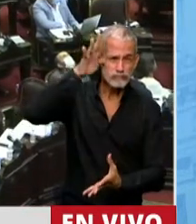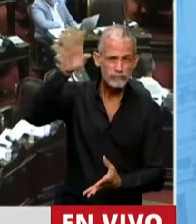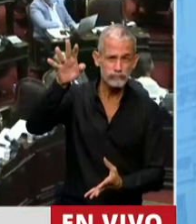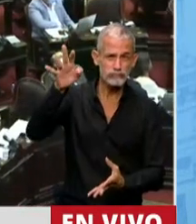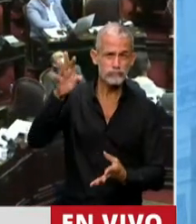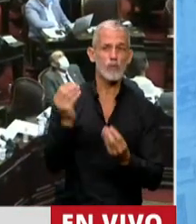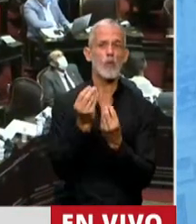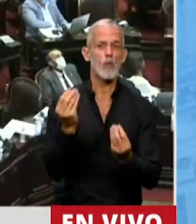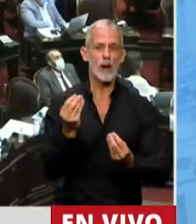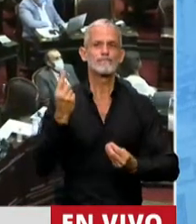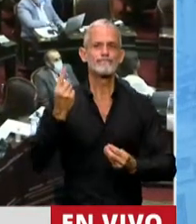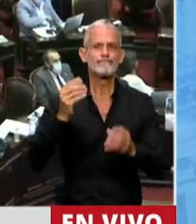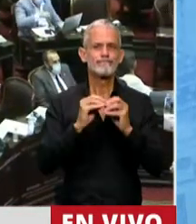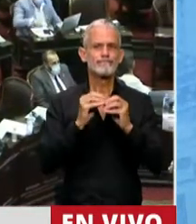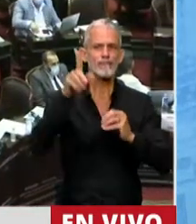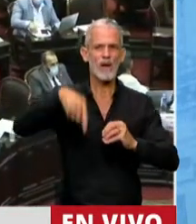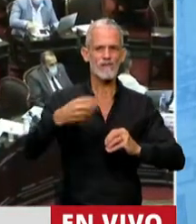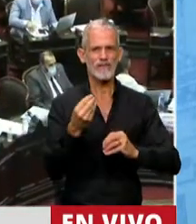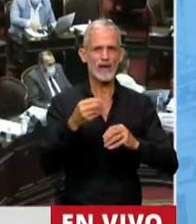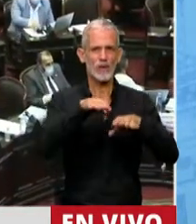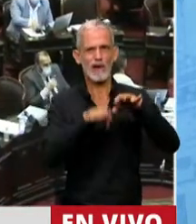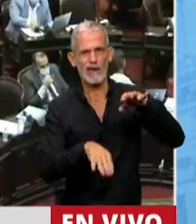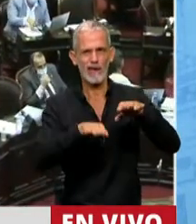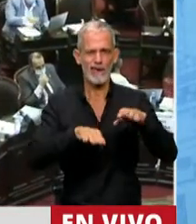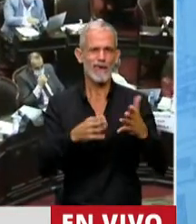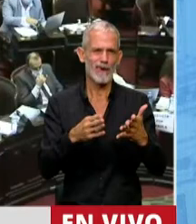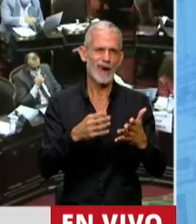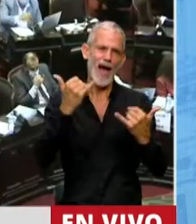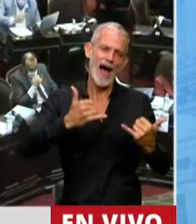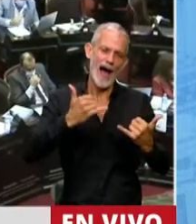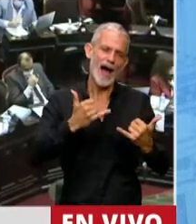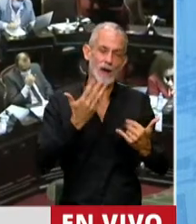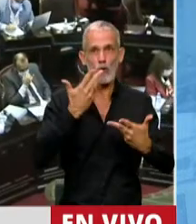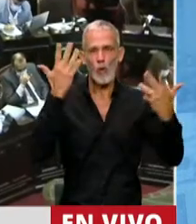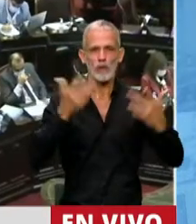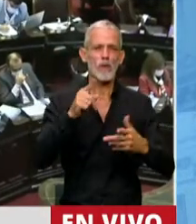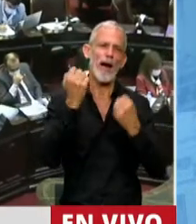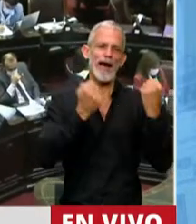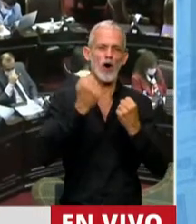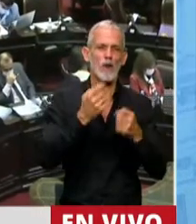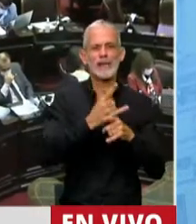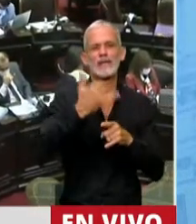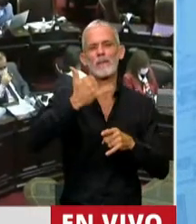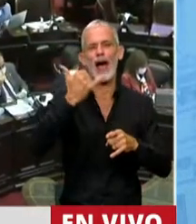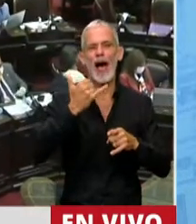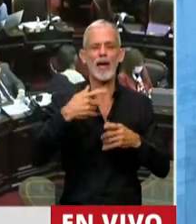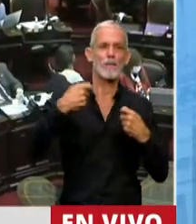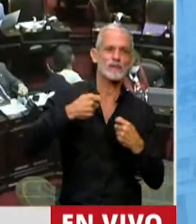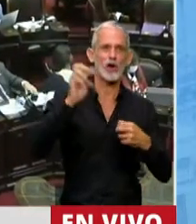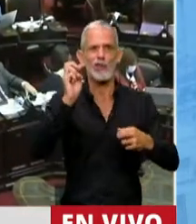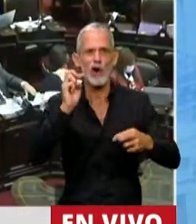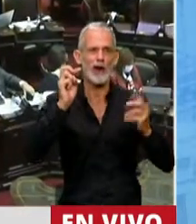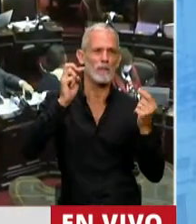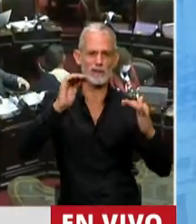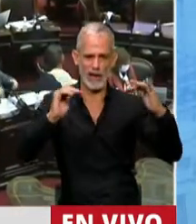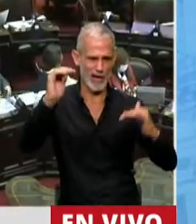es una de las principales fuentes de los desequilibrios macroeconómicos de los que tanto nos gusta hablar. ¿Por qué en la Argentina tenemos siempre presiones cambiarias? ¿Por qué